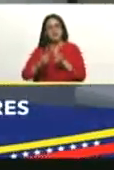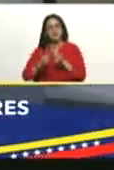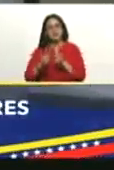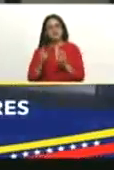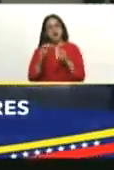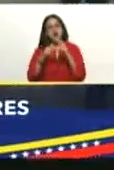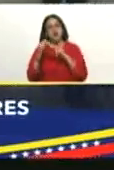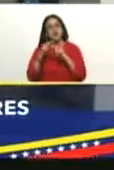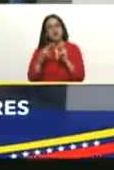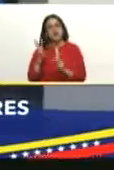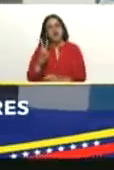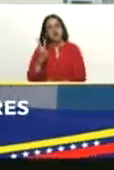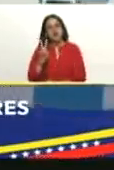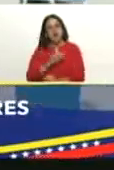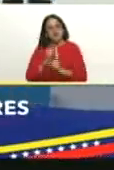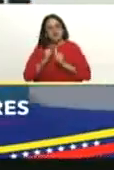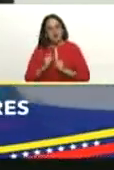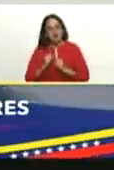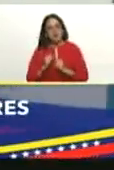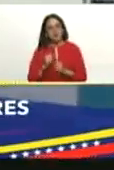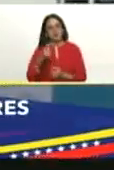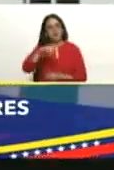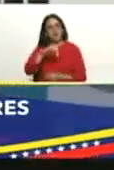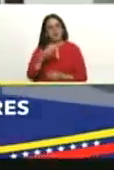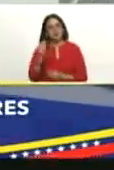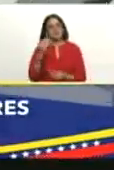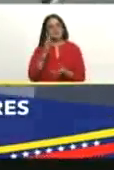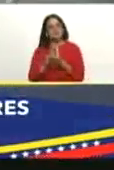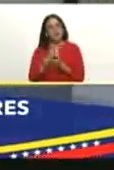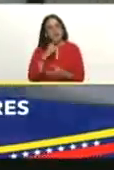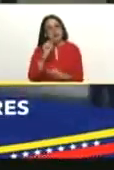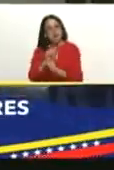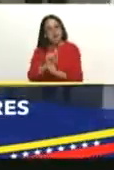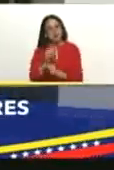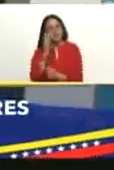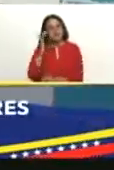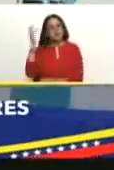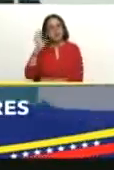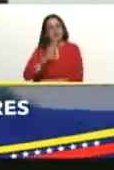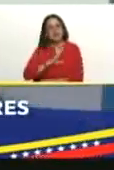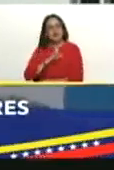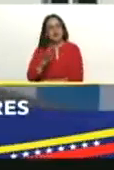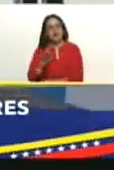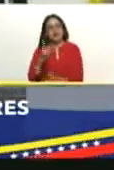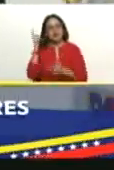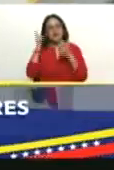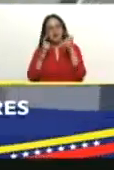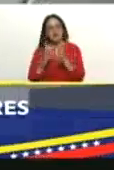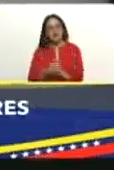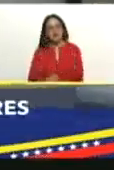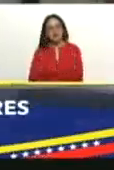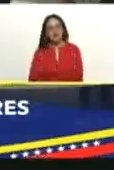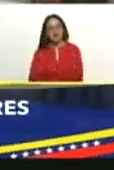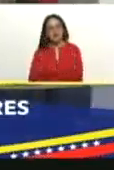Venezuela potencia que tanto usted nos ha llamado a construir, y el sueño del legado de nuestro comandante Chávez.